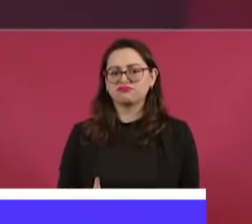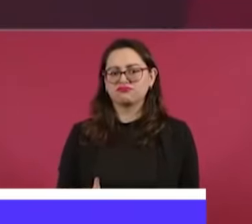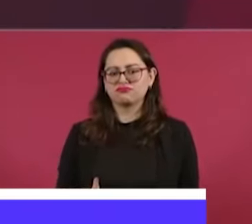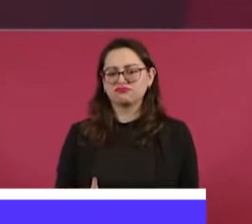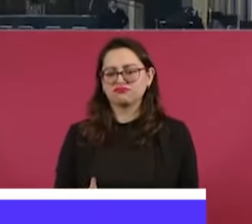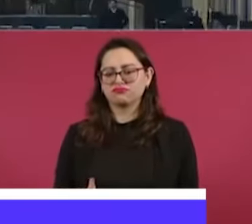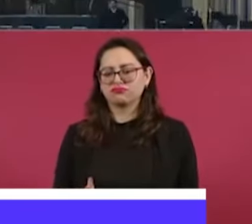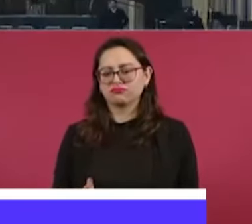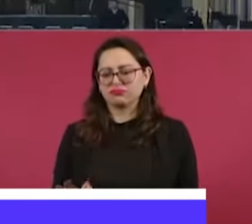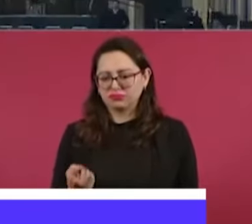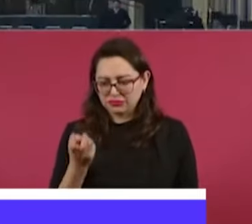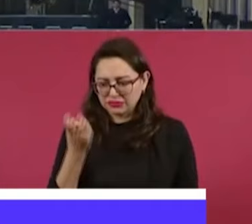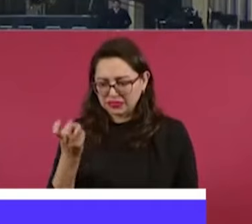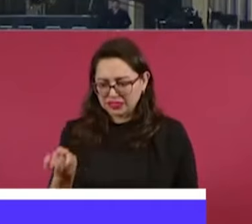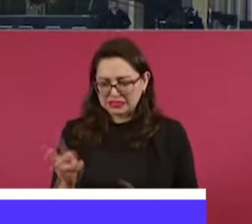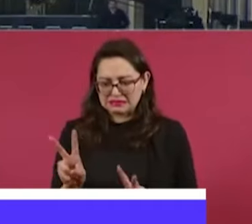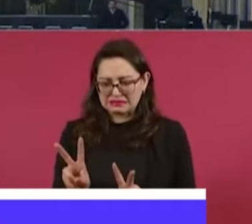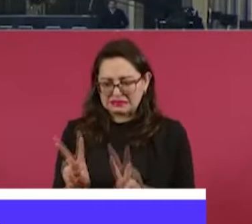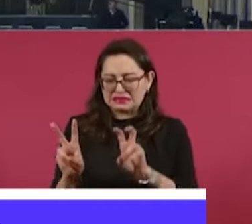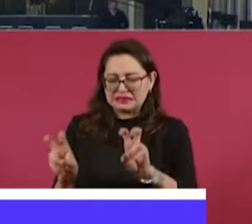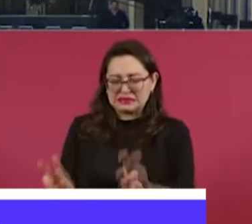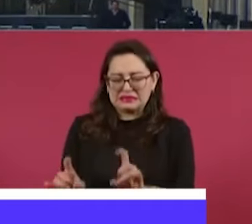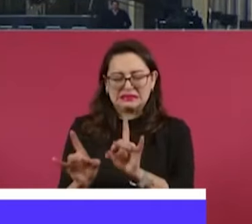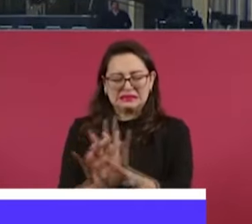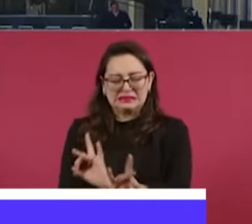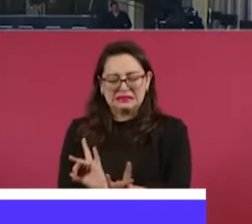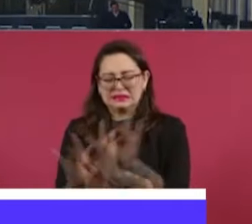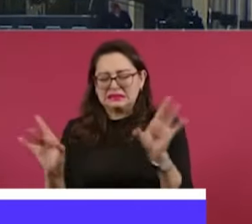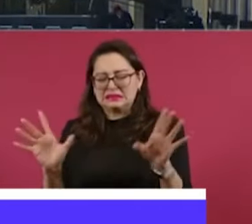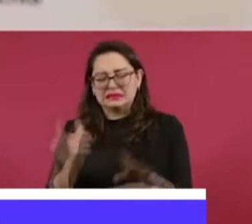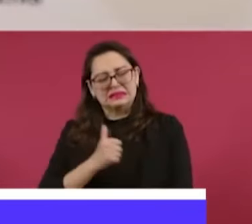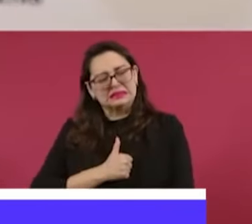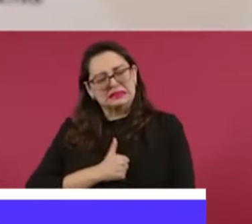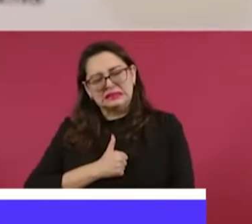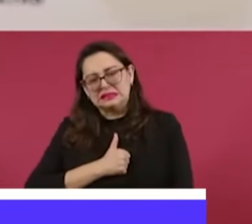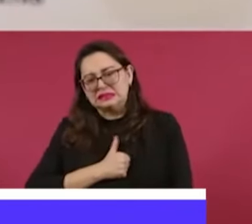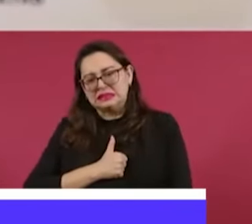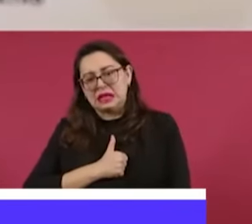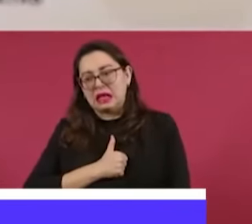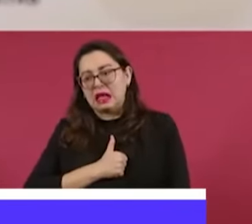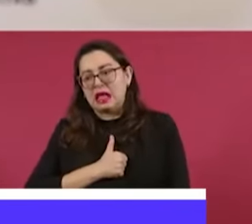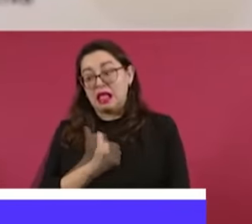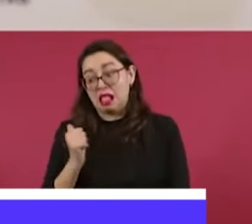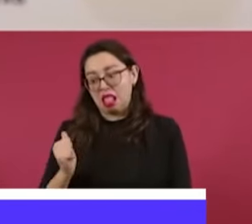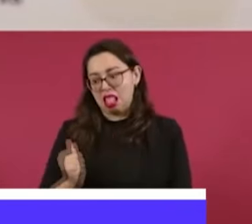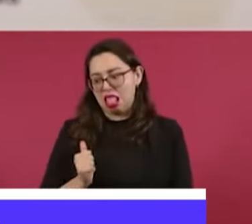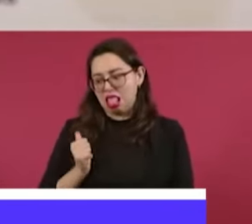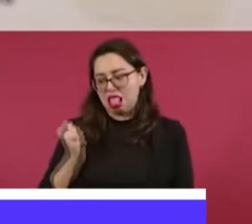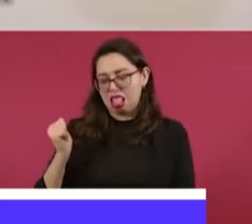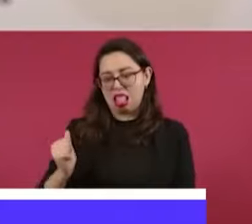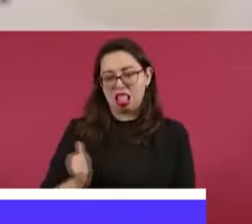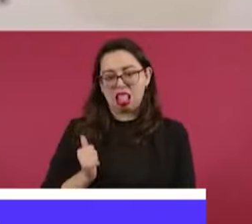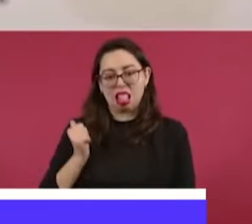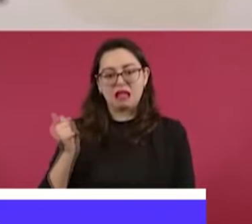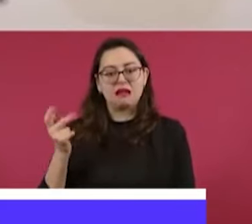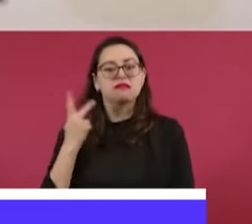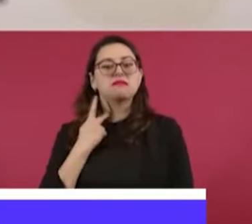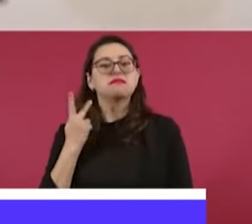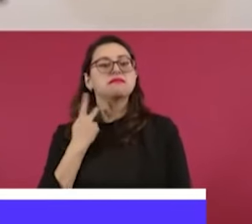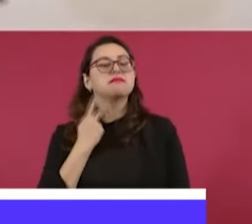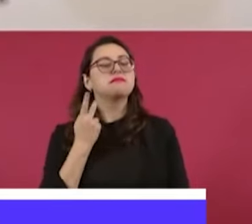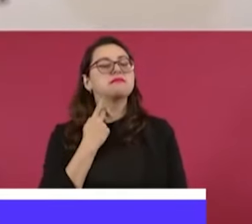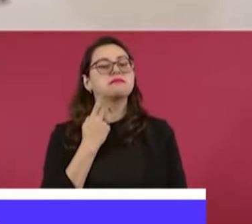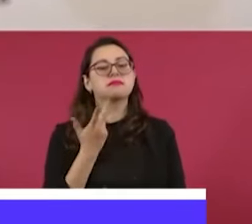utilizar una situación tan lamentable con propósitos